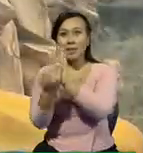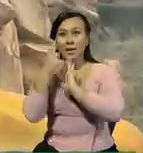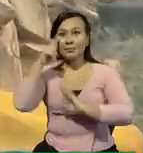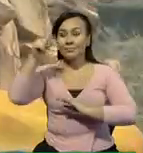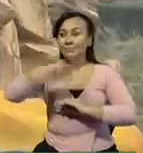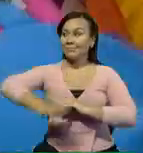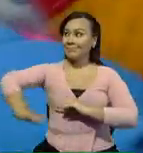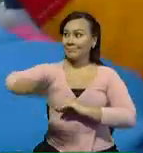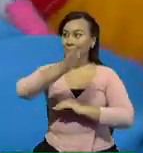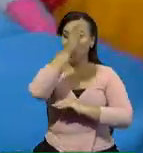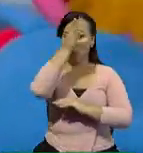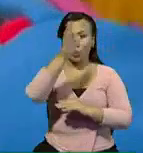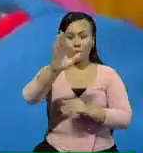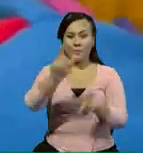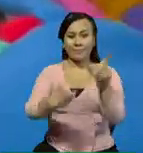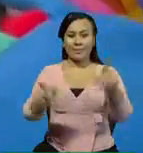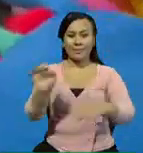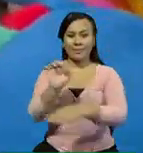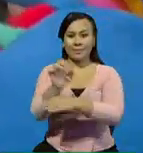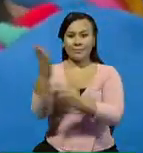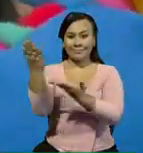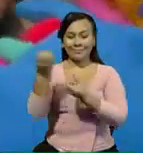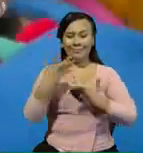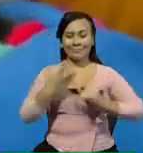Marco Ruiz, informó Mauricio Sánchez.